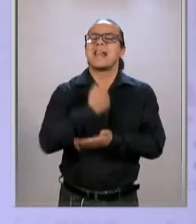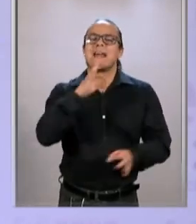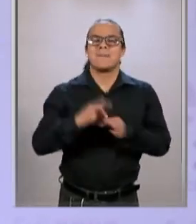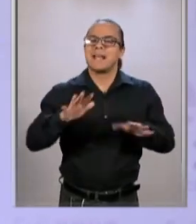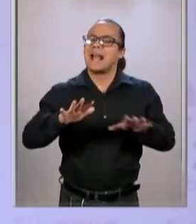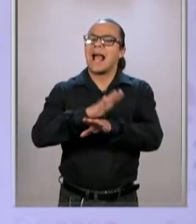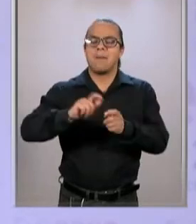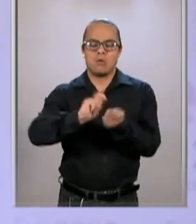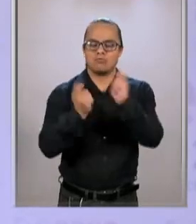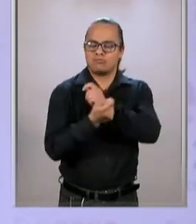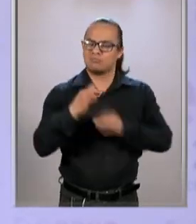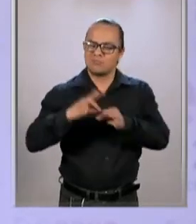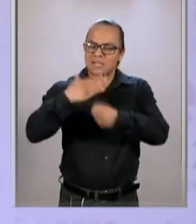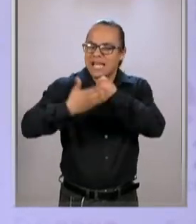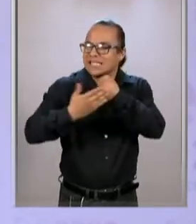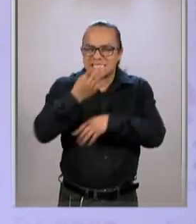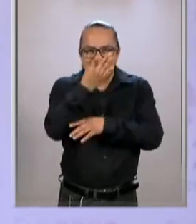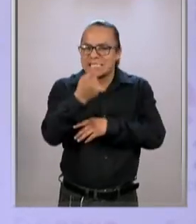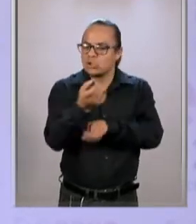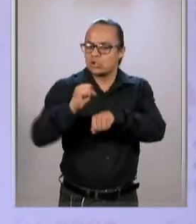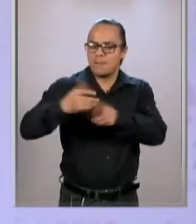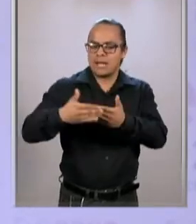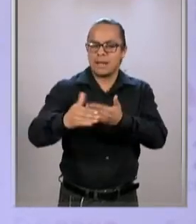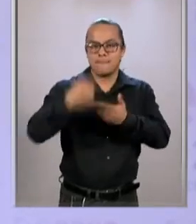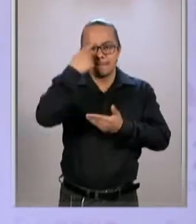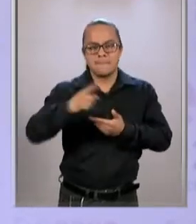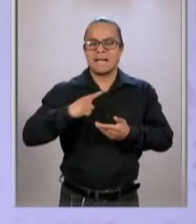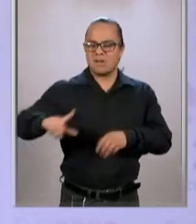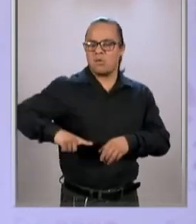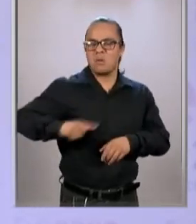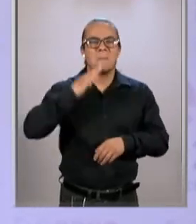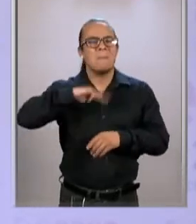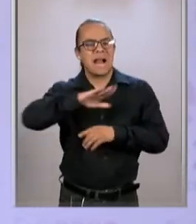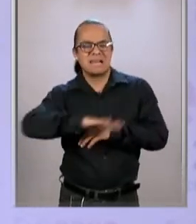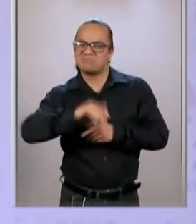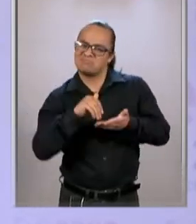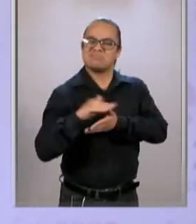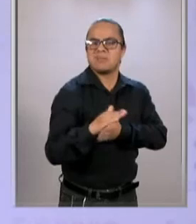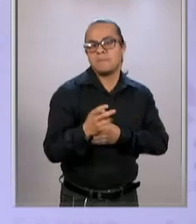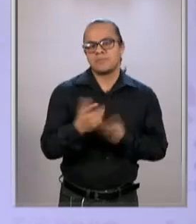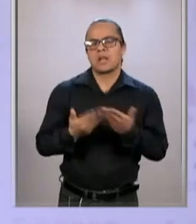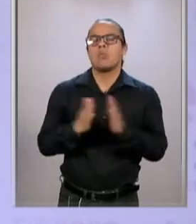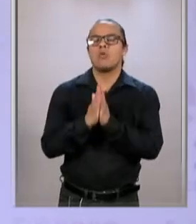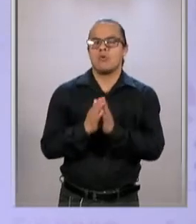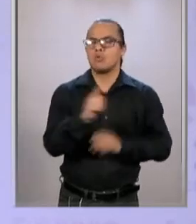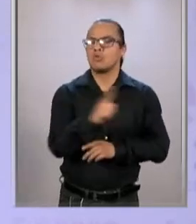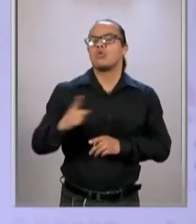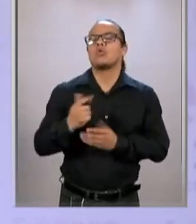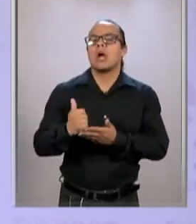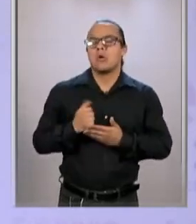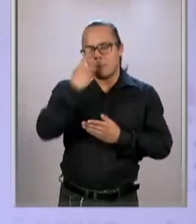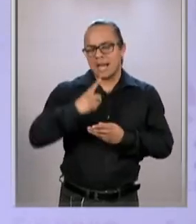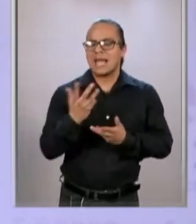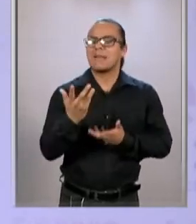cambio está muy cerca, faltan pocas semanas para terminar con el mal gobierno y quiero pedirles un favor, que me ayuden a que florezca la